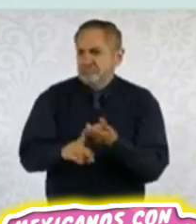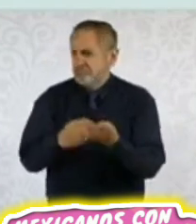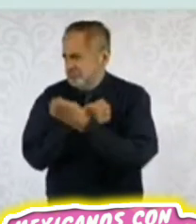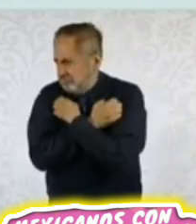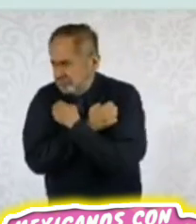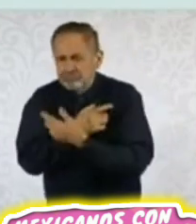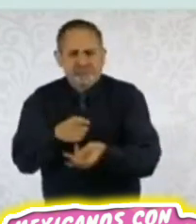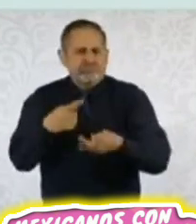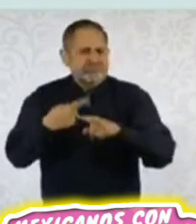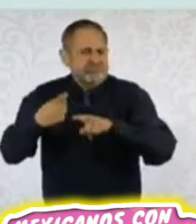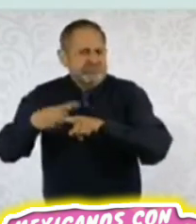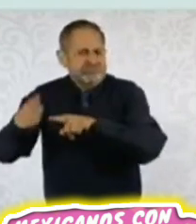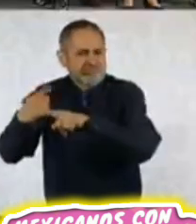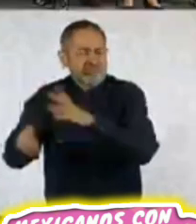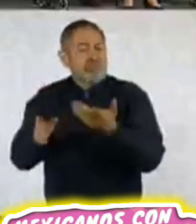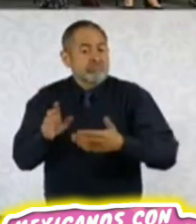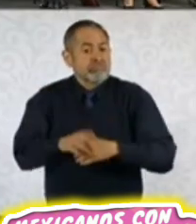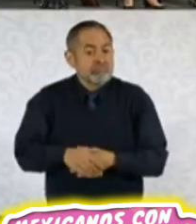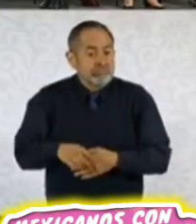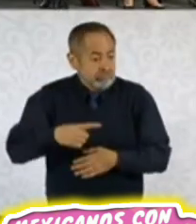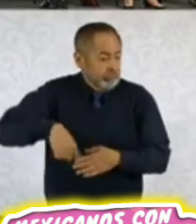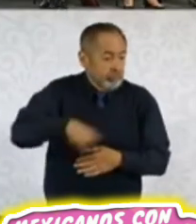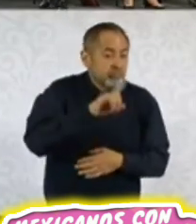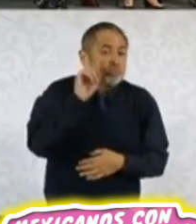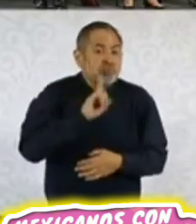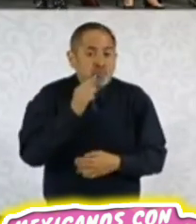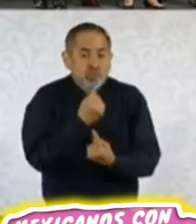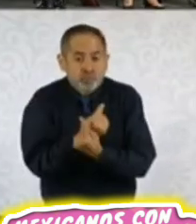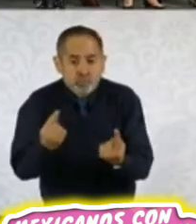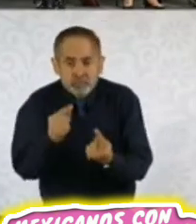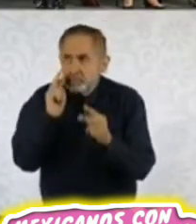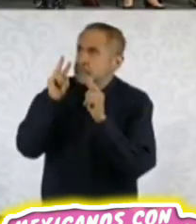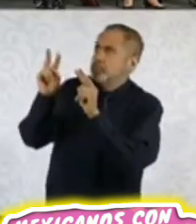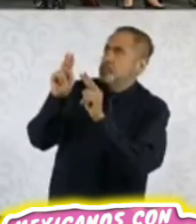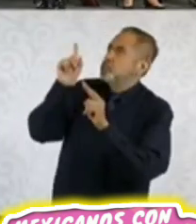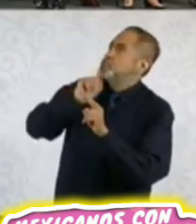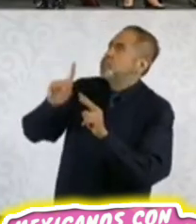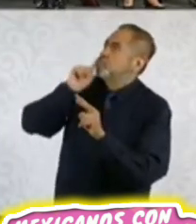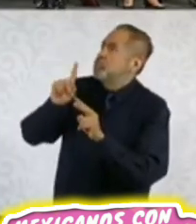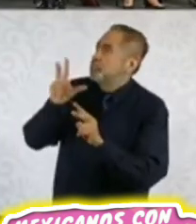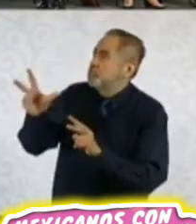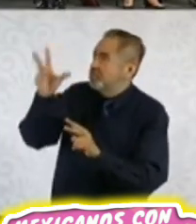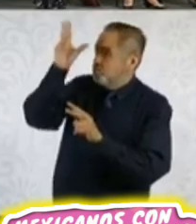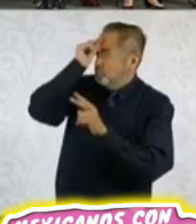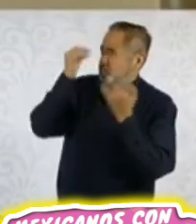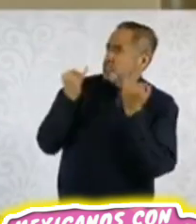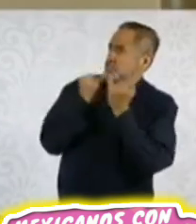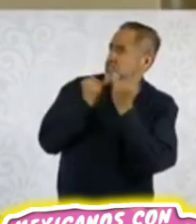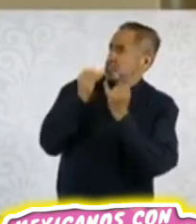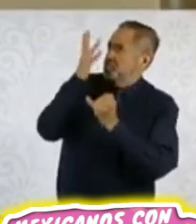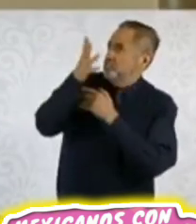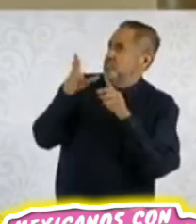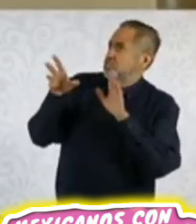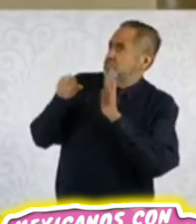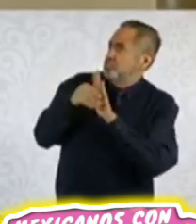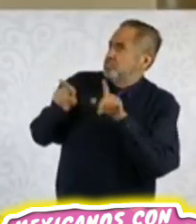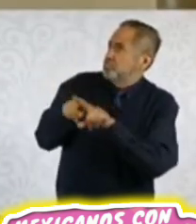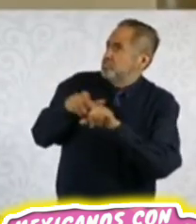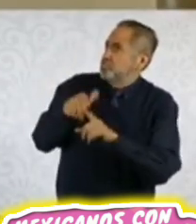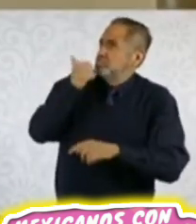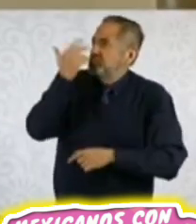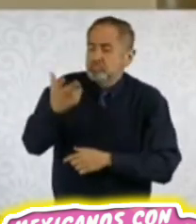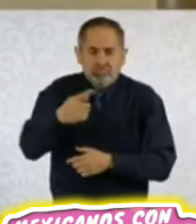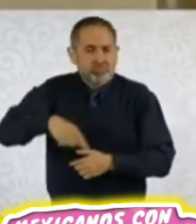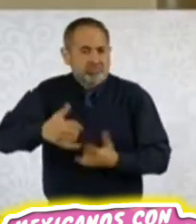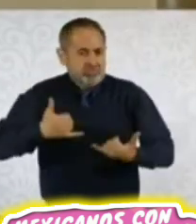educación. ¿Por qué? Porque las niñas mexicanas necesitan referentes históricos en donde verse reflejadas, nuestras niñas, nuestras